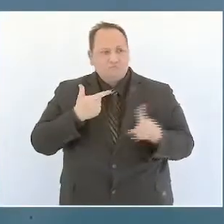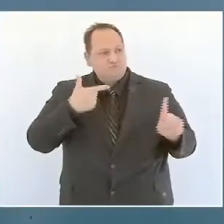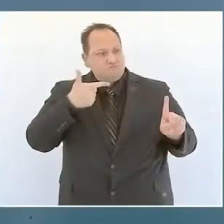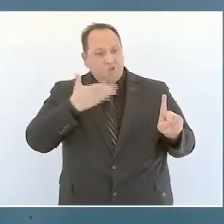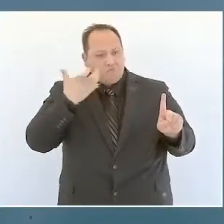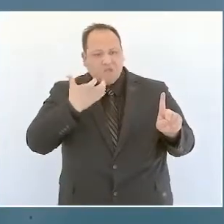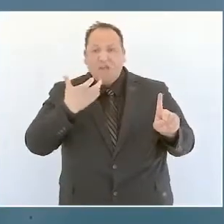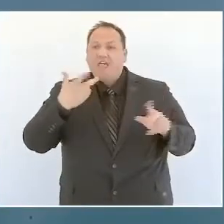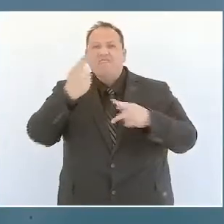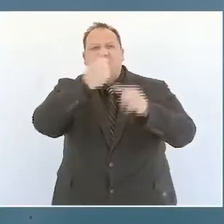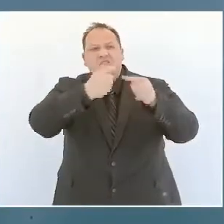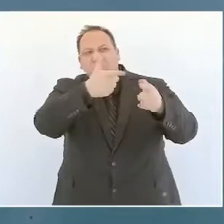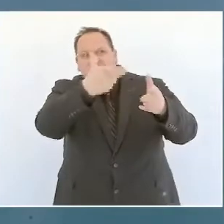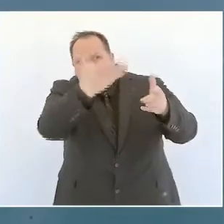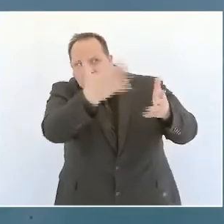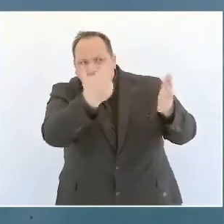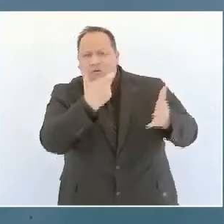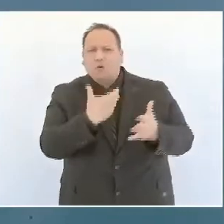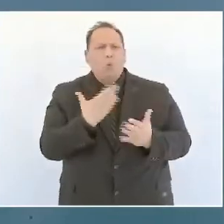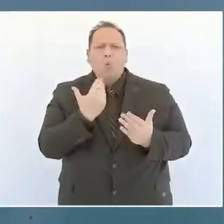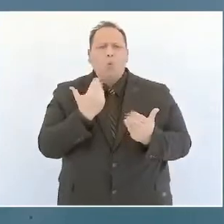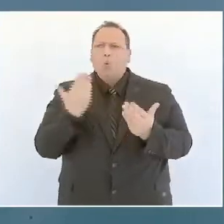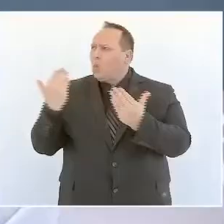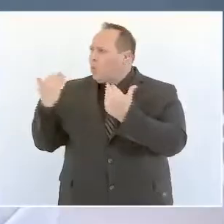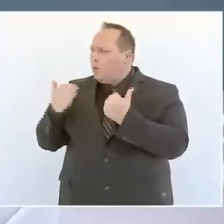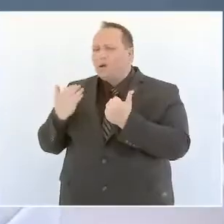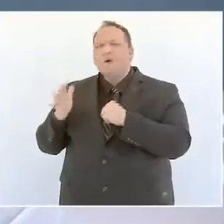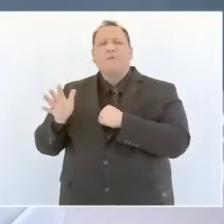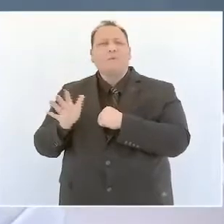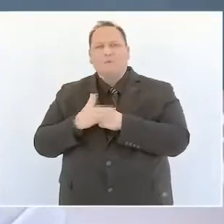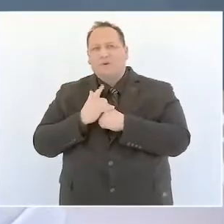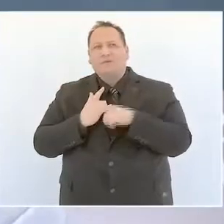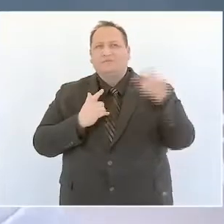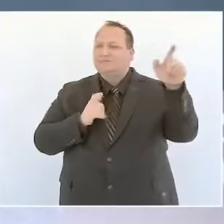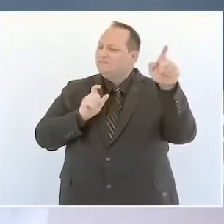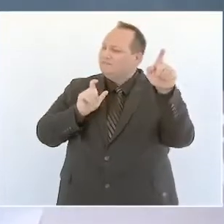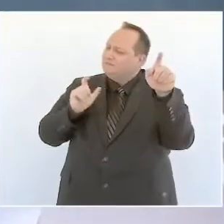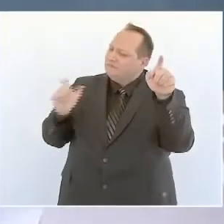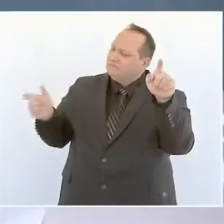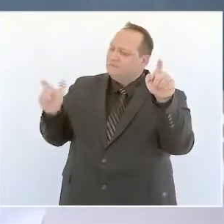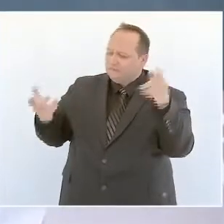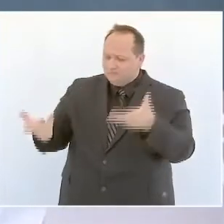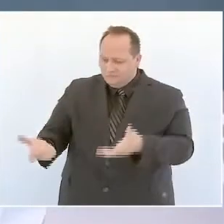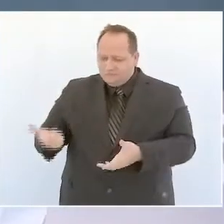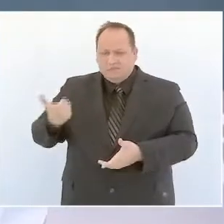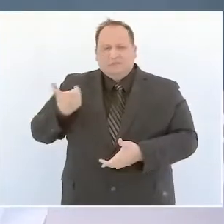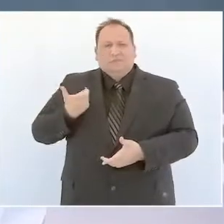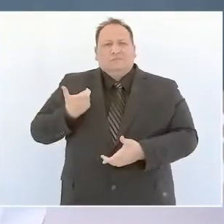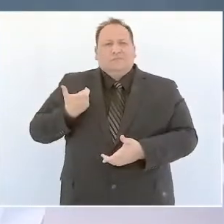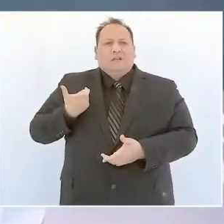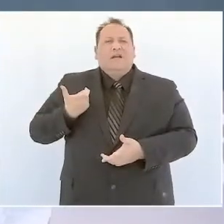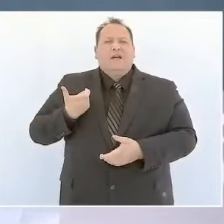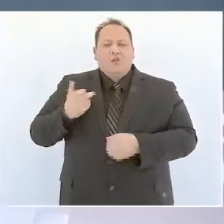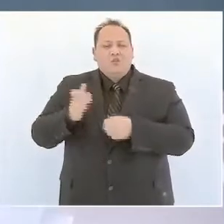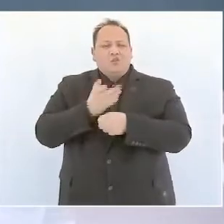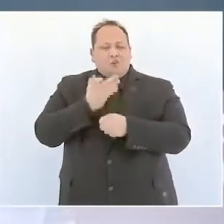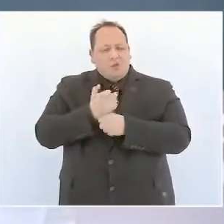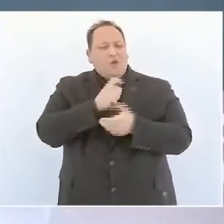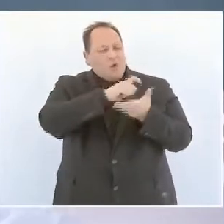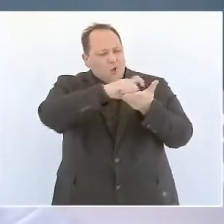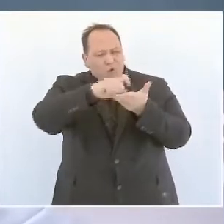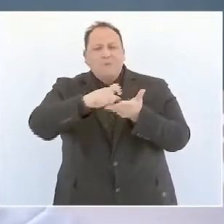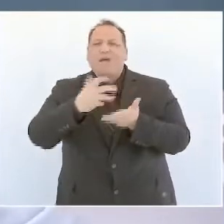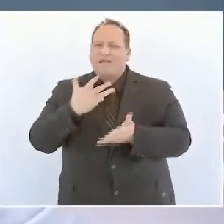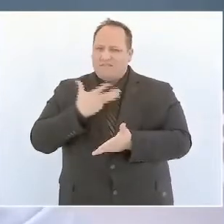asaltos de tiendas porque la gente tiene lo indispensable,